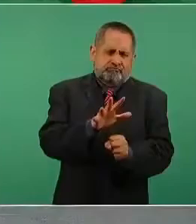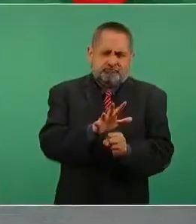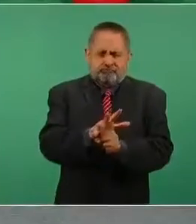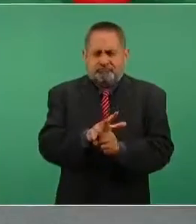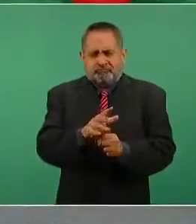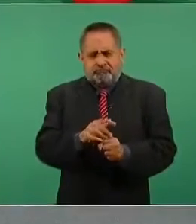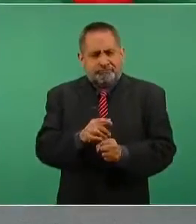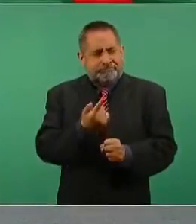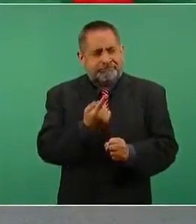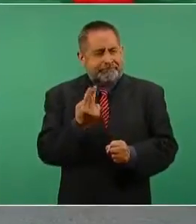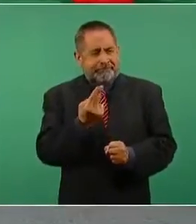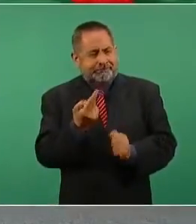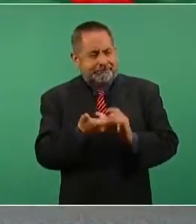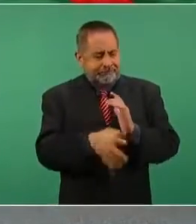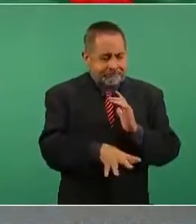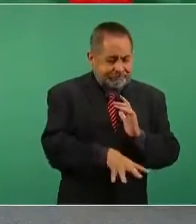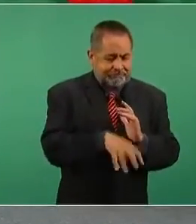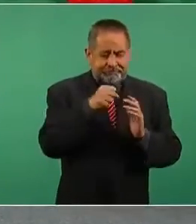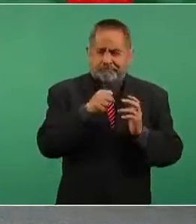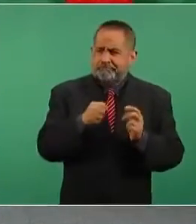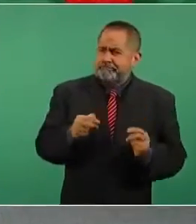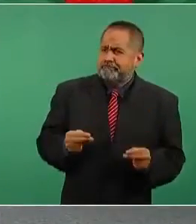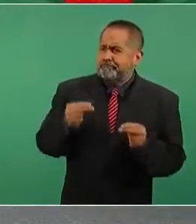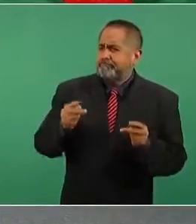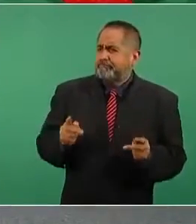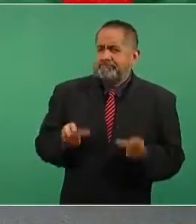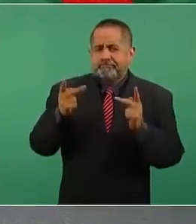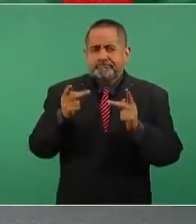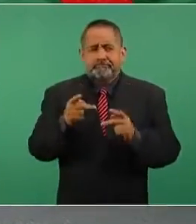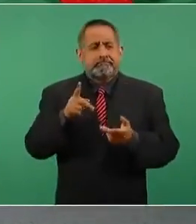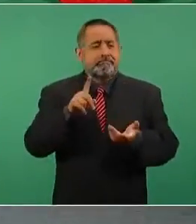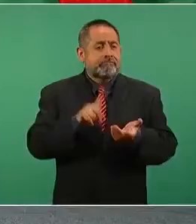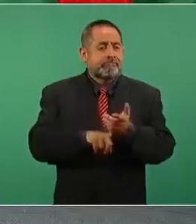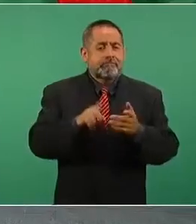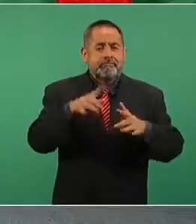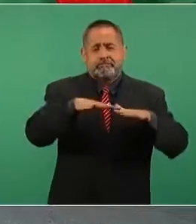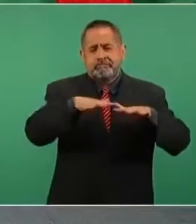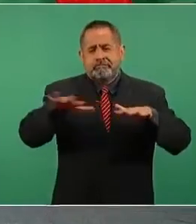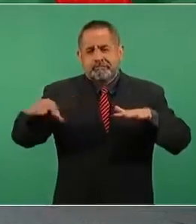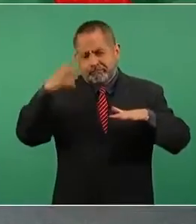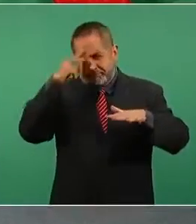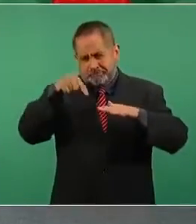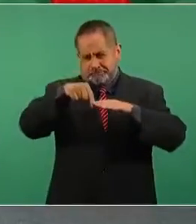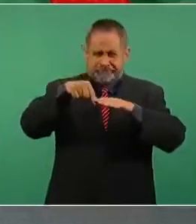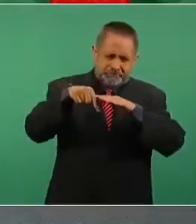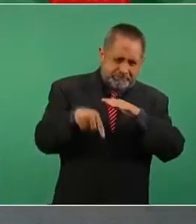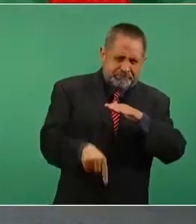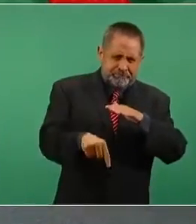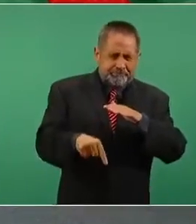que debíamos de sacar en las aguas profundas de México.